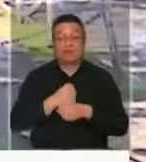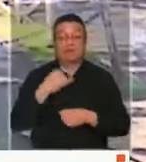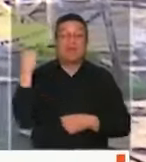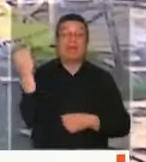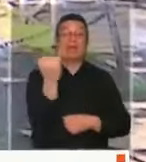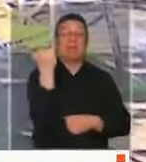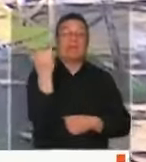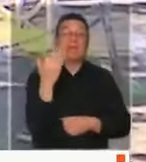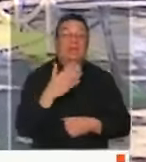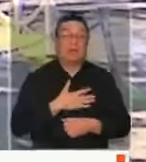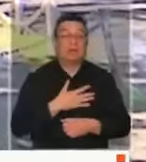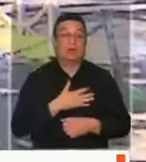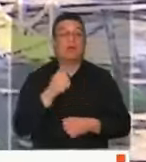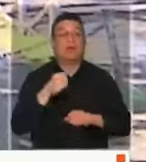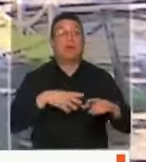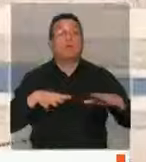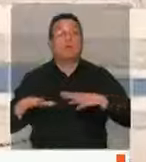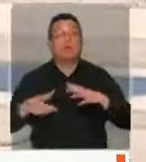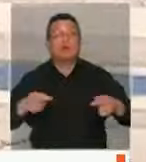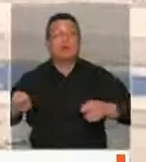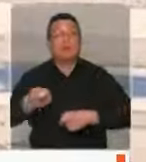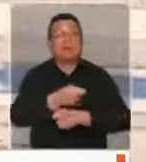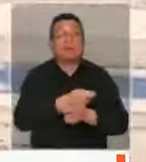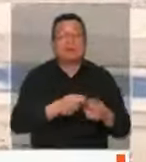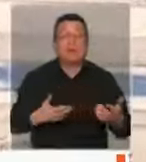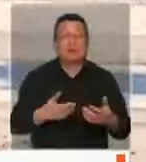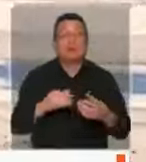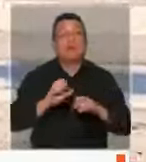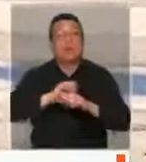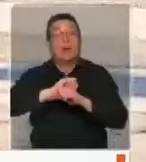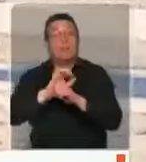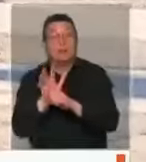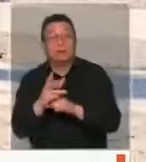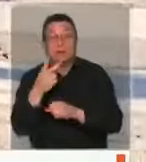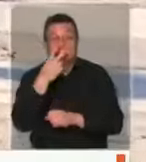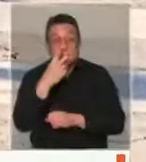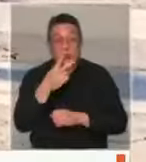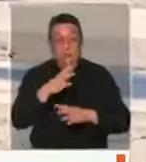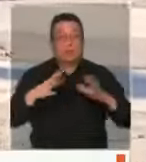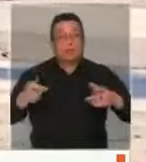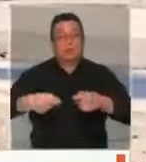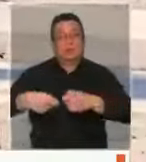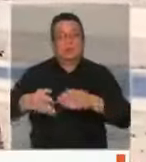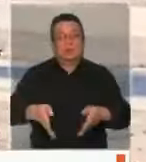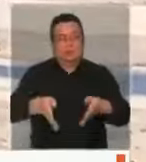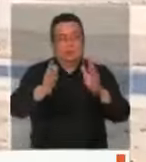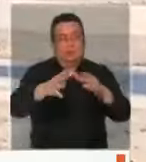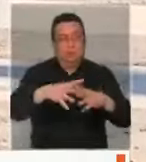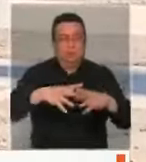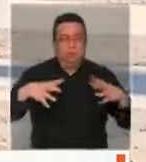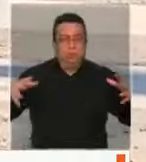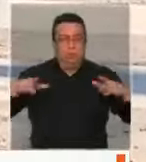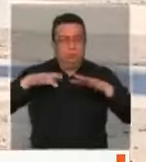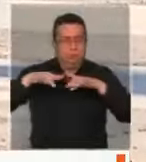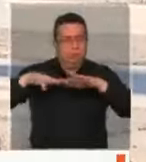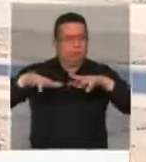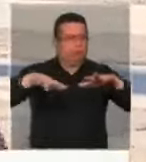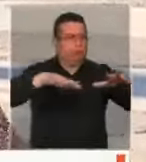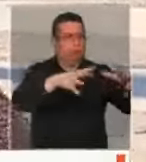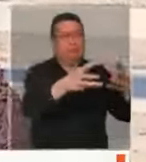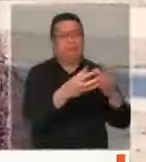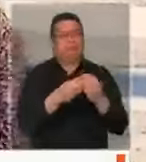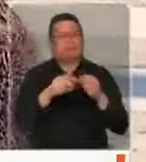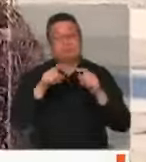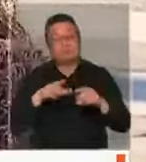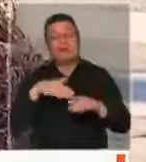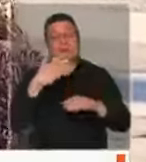dependo del movimiento, del mercado en general. Después de la pandemia se ve mucho, mucho más ambulante en la calle. Está lleno por todos lados y yo creo que es por lo mismo.